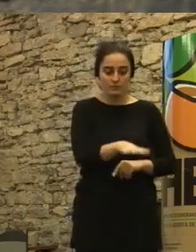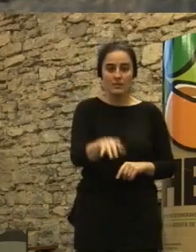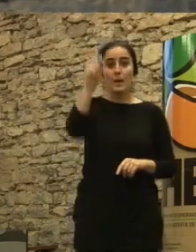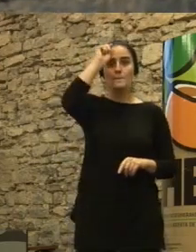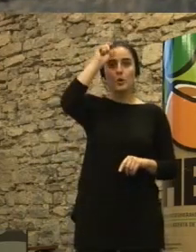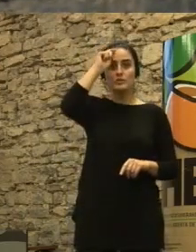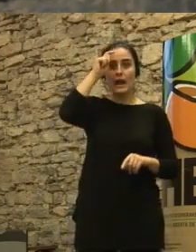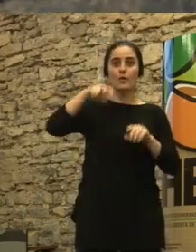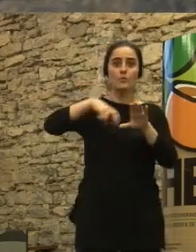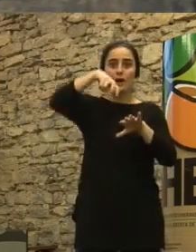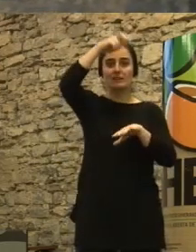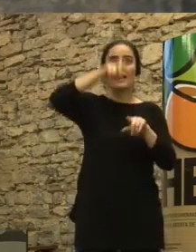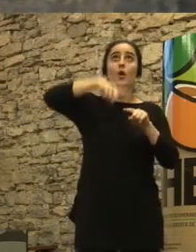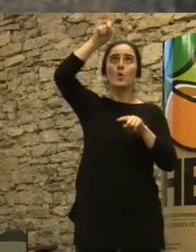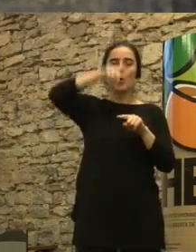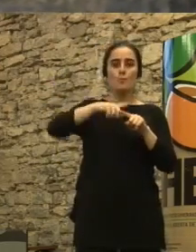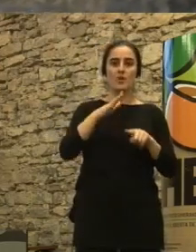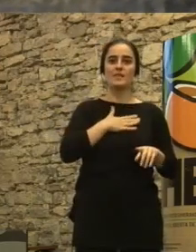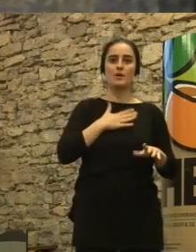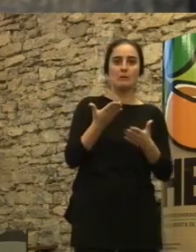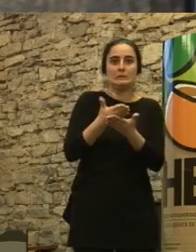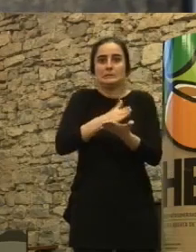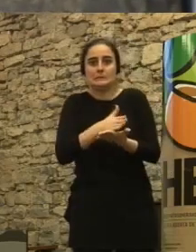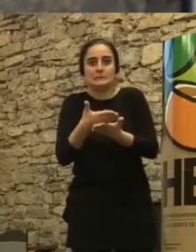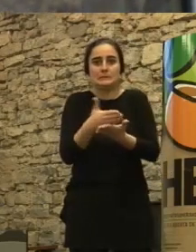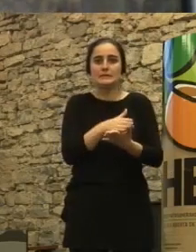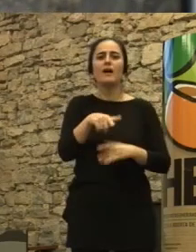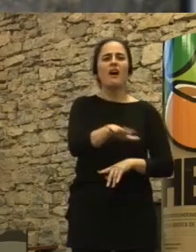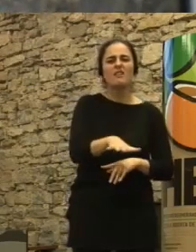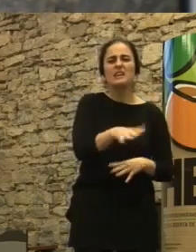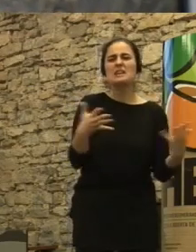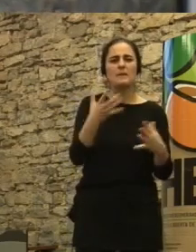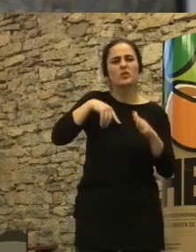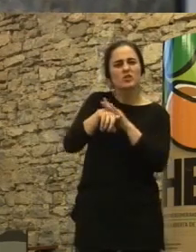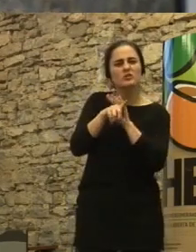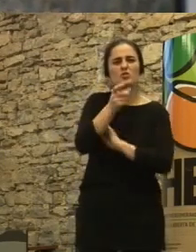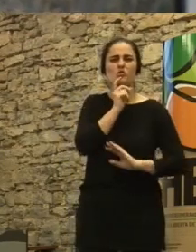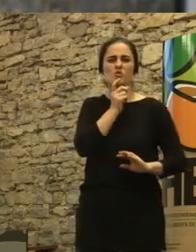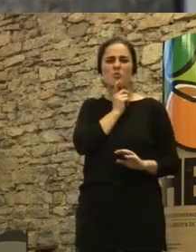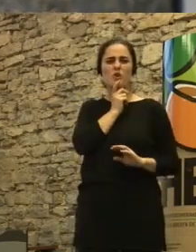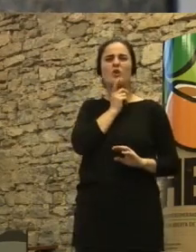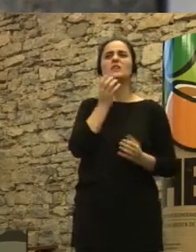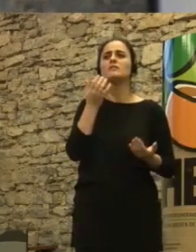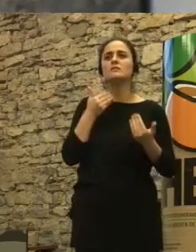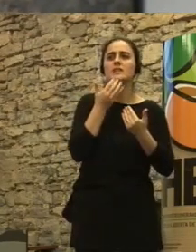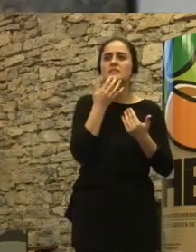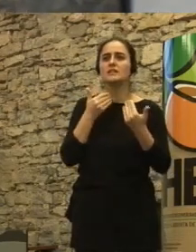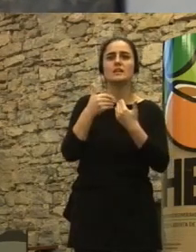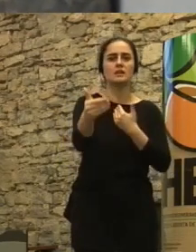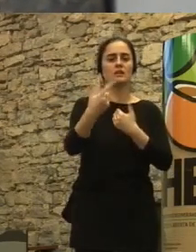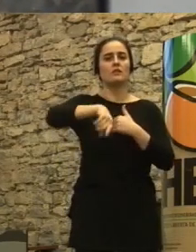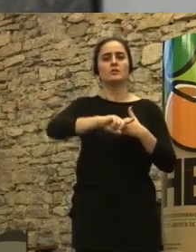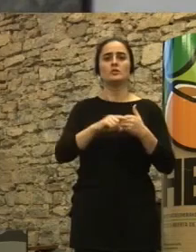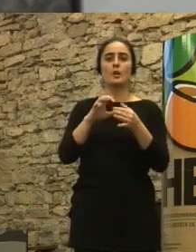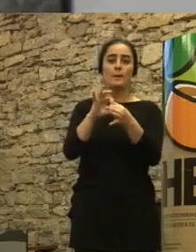rellano, la escalera, la comunidad de vecinos, ¿no? Se preguntó qué pasa en ese espacio, cómo lo gestionamos y qué pasaría si fortaleciéramos